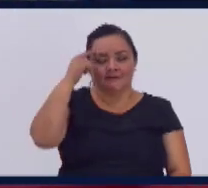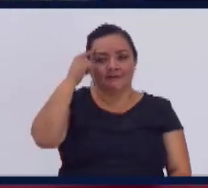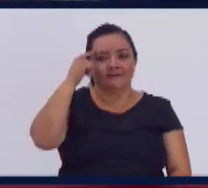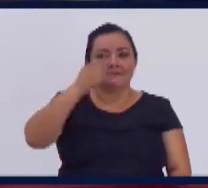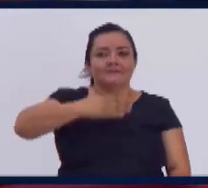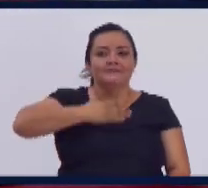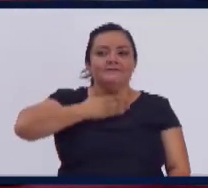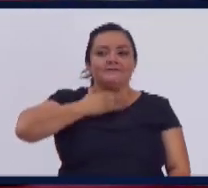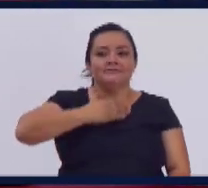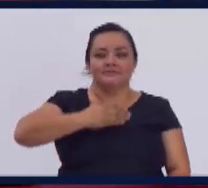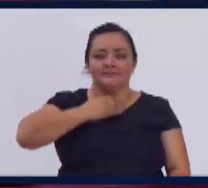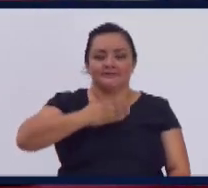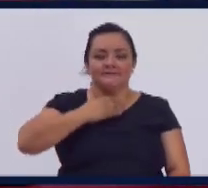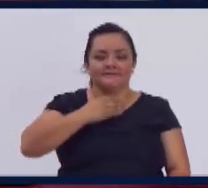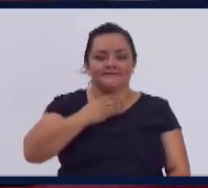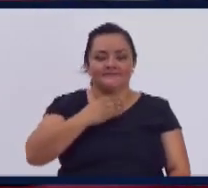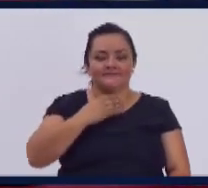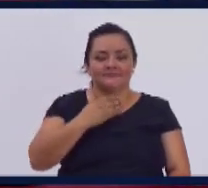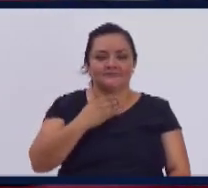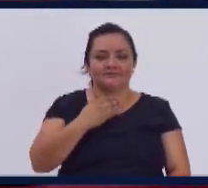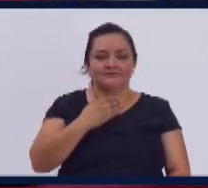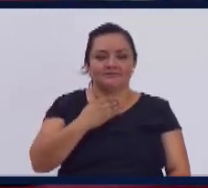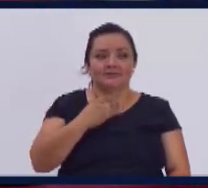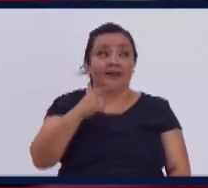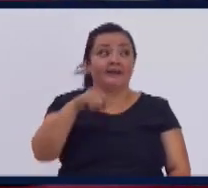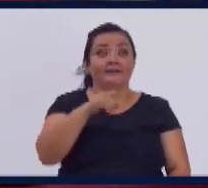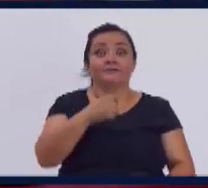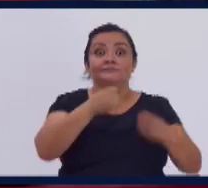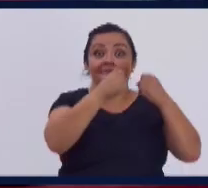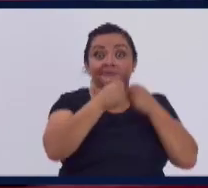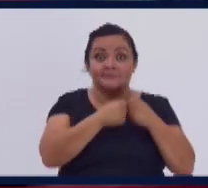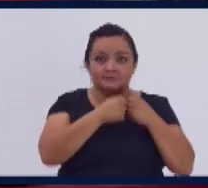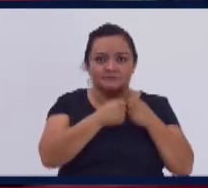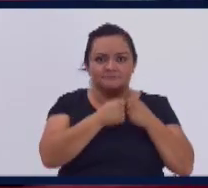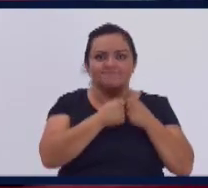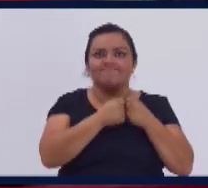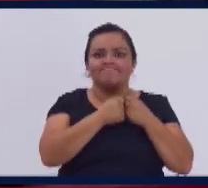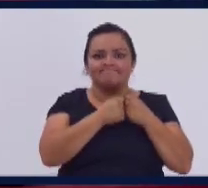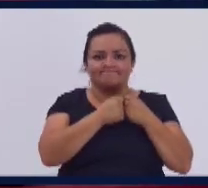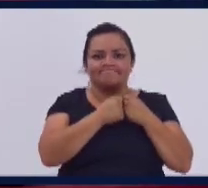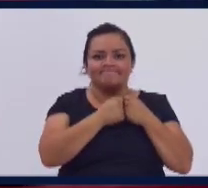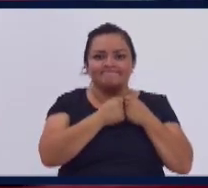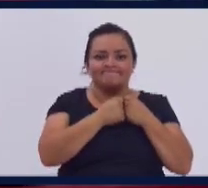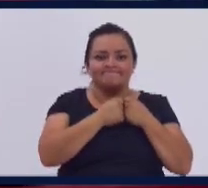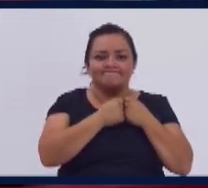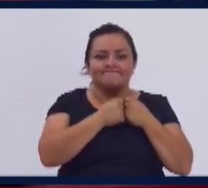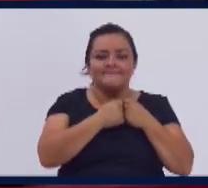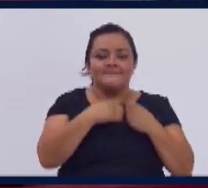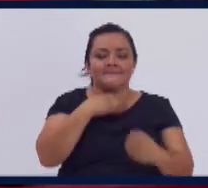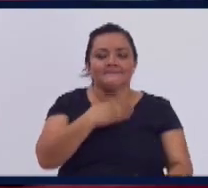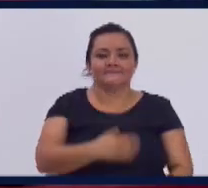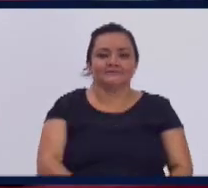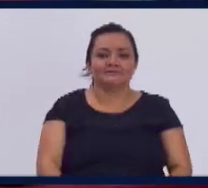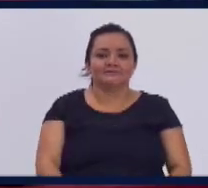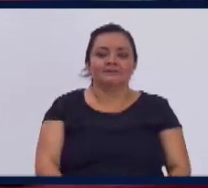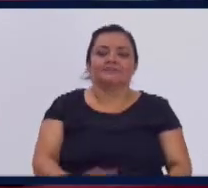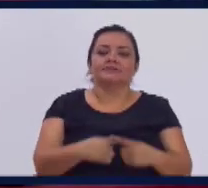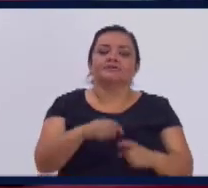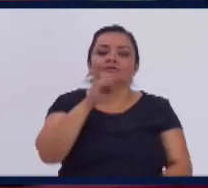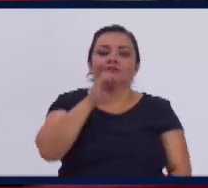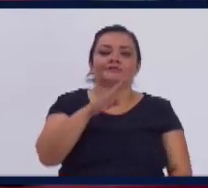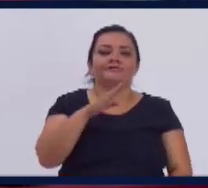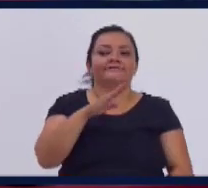es difícil no sentirse afectado por lo que ellos han hecho y por lo que ellos son. Pero algo le